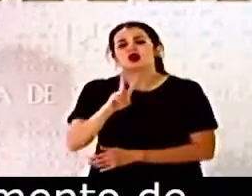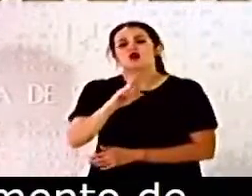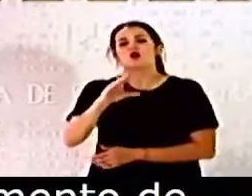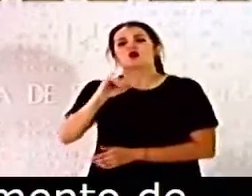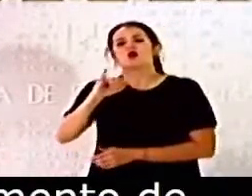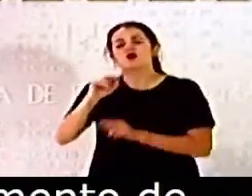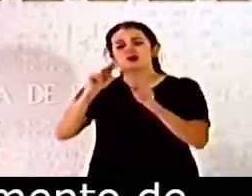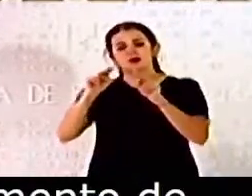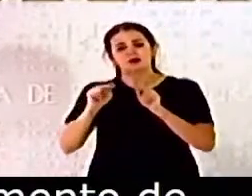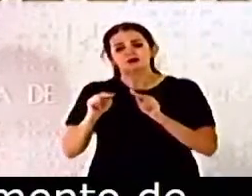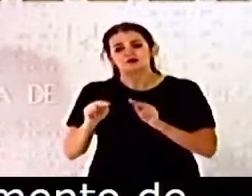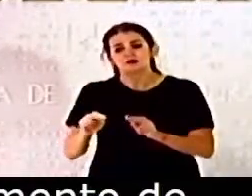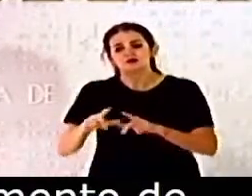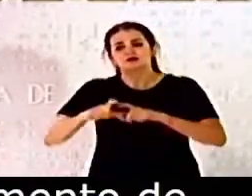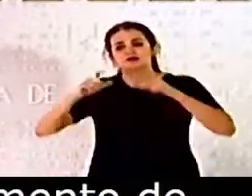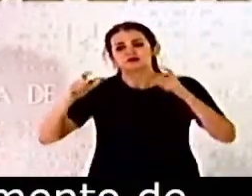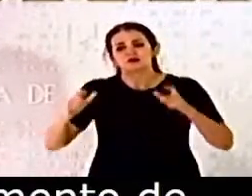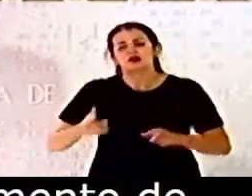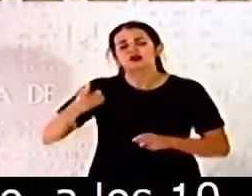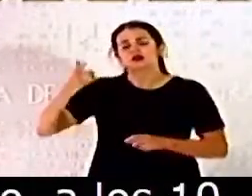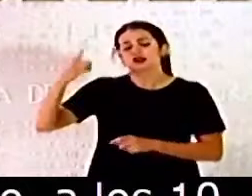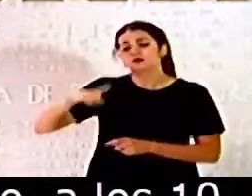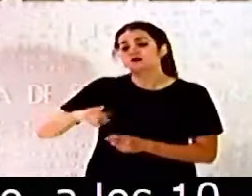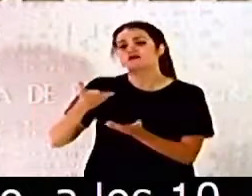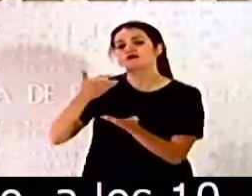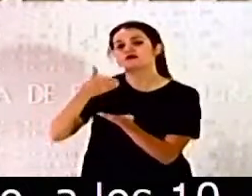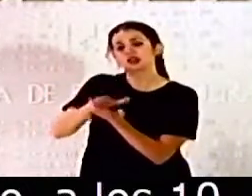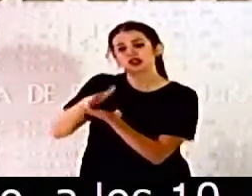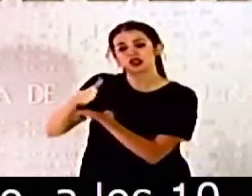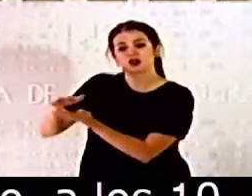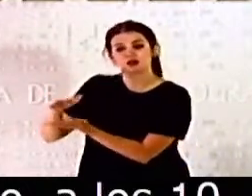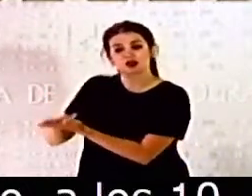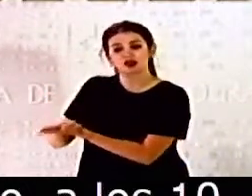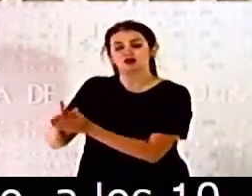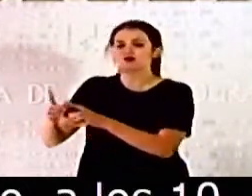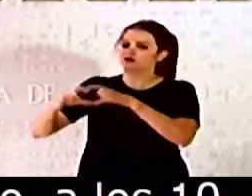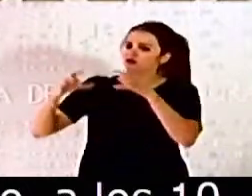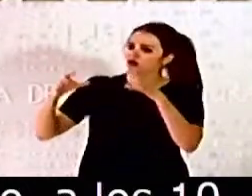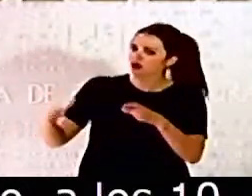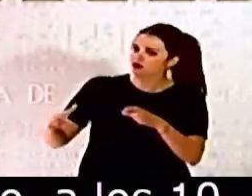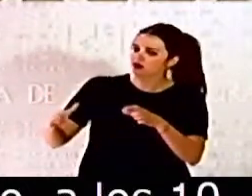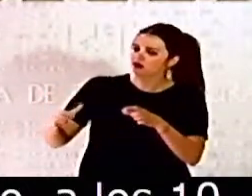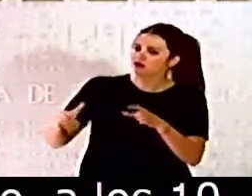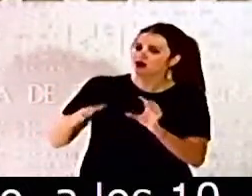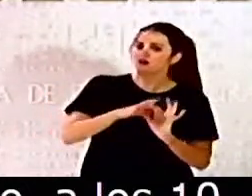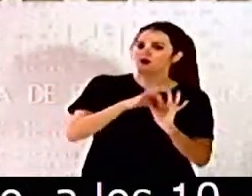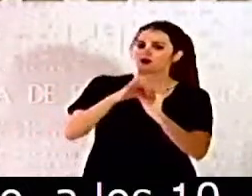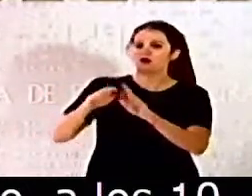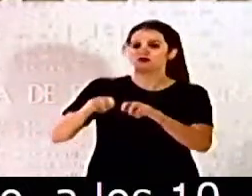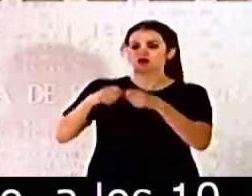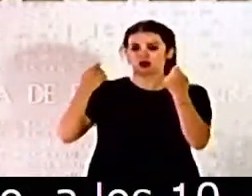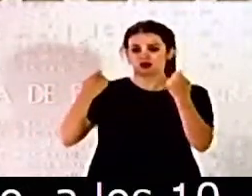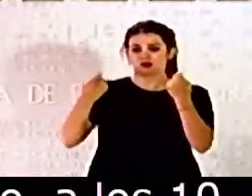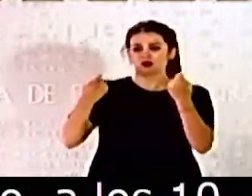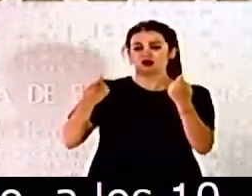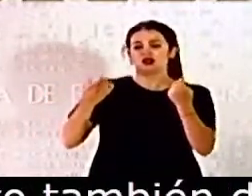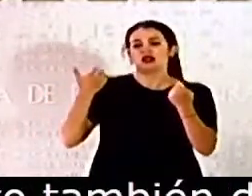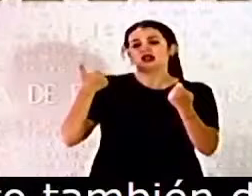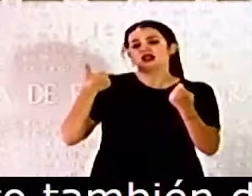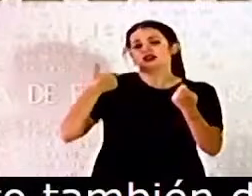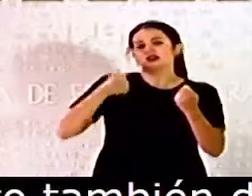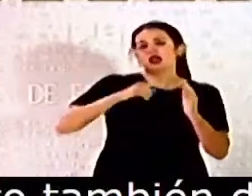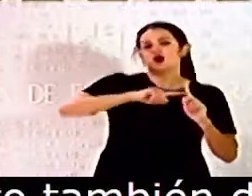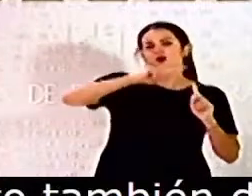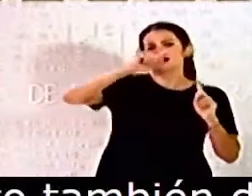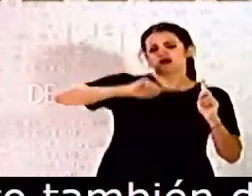finalmente se produce también un aumento de los fallecimientos. Creo que ya llevamos olas suficientes como para